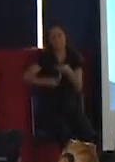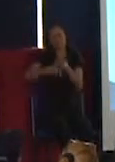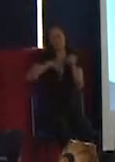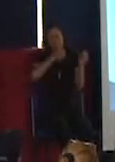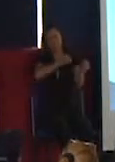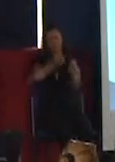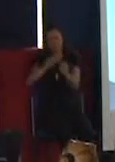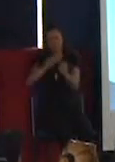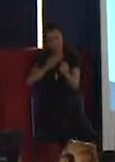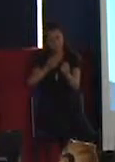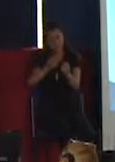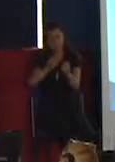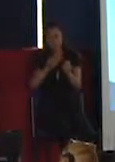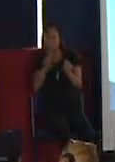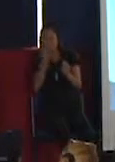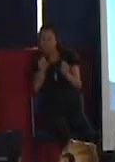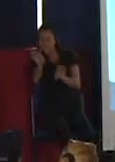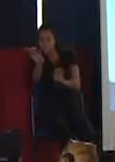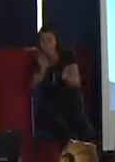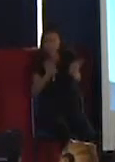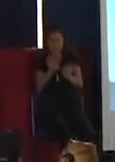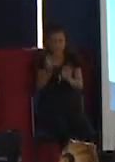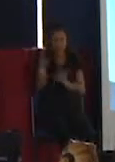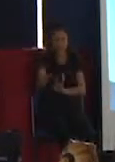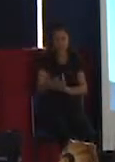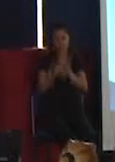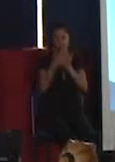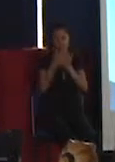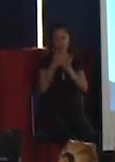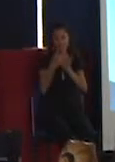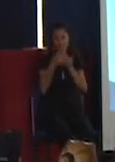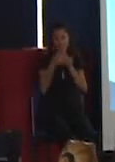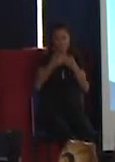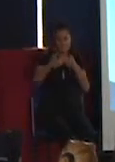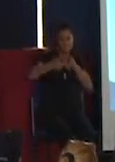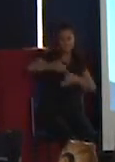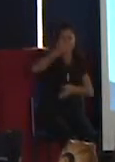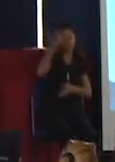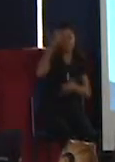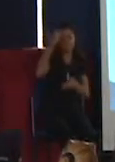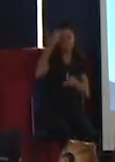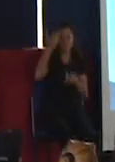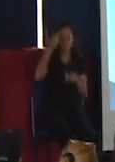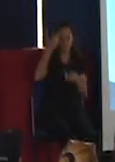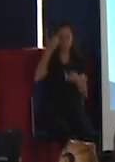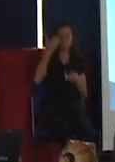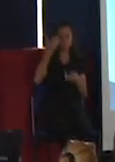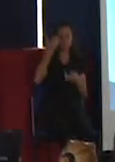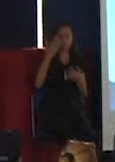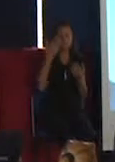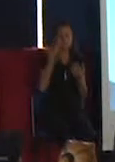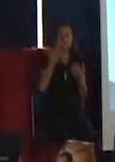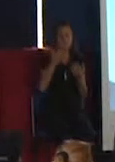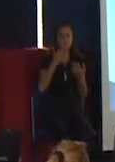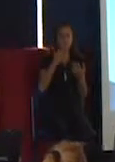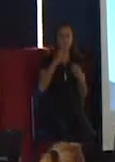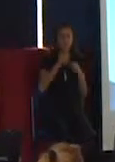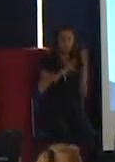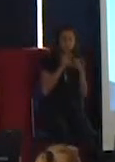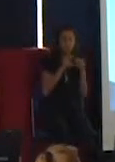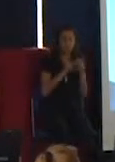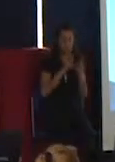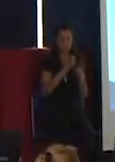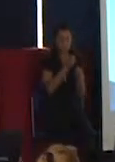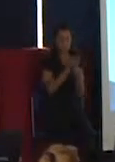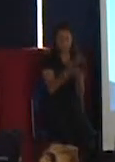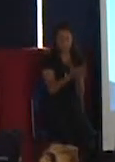adecuadas para iniciar, digamos, esa estructura, ¿sí? Para las personas